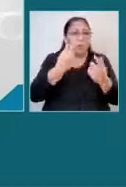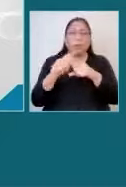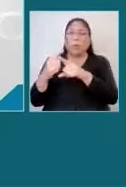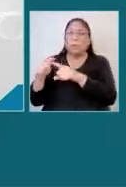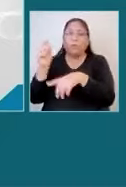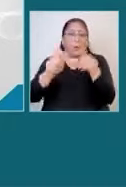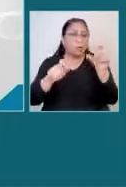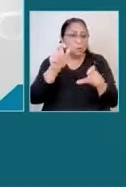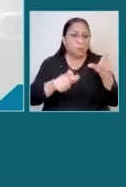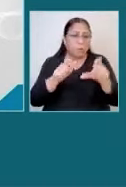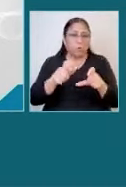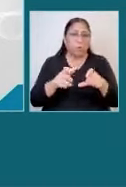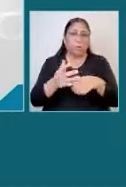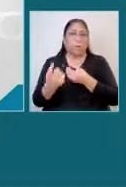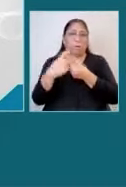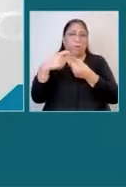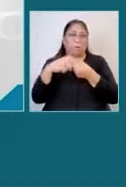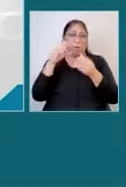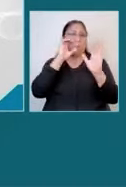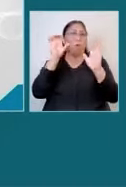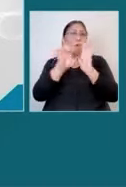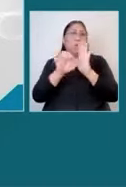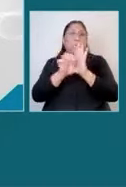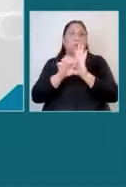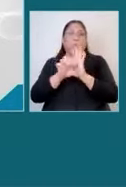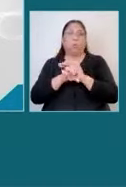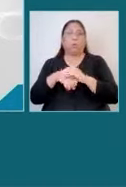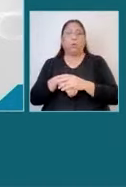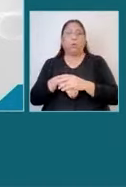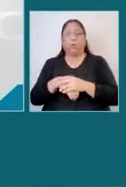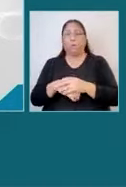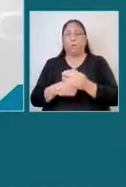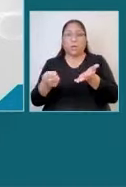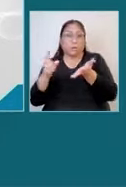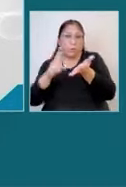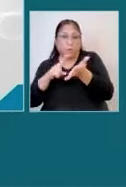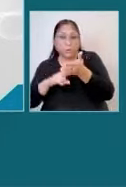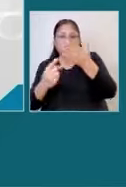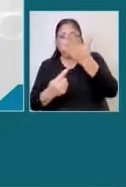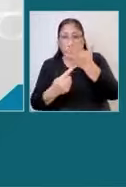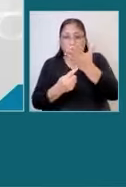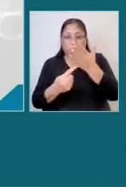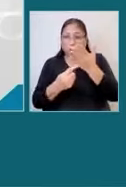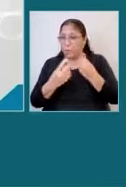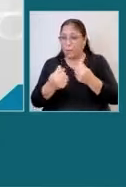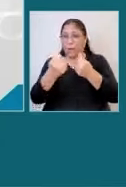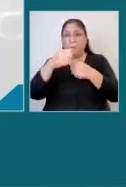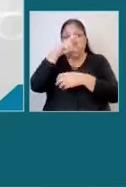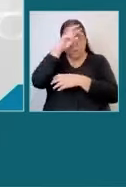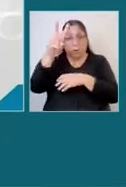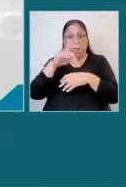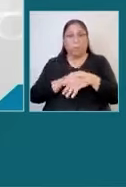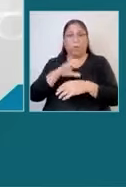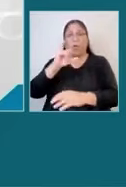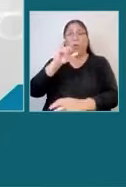digamos, ¿no? Por ejemplo, en el caso de Startup Perú, como mencioné, las